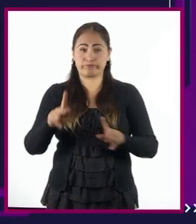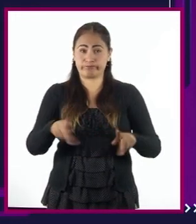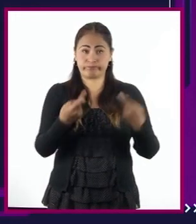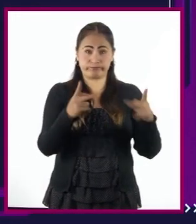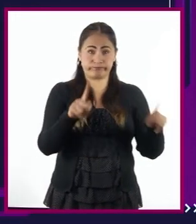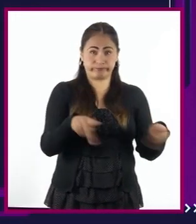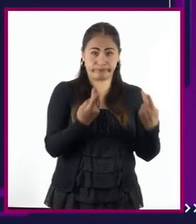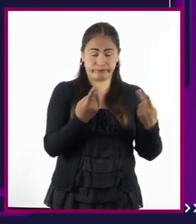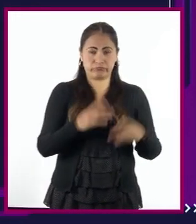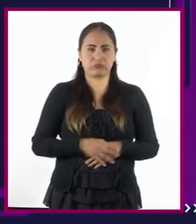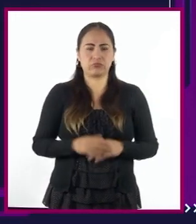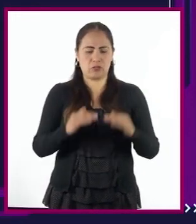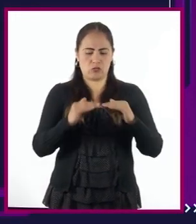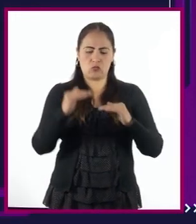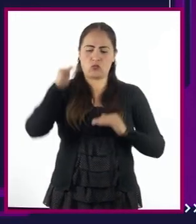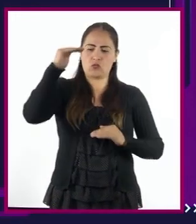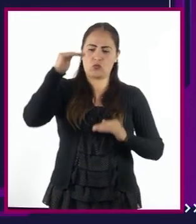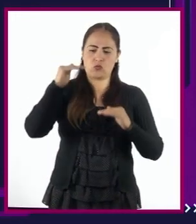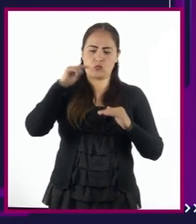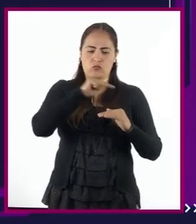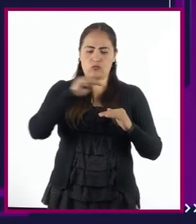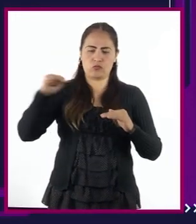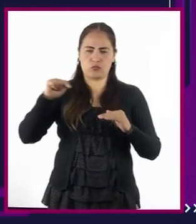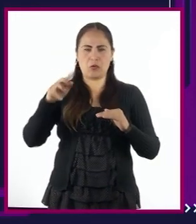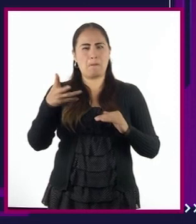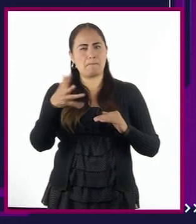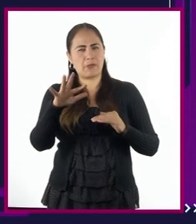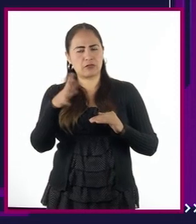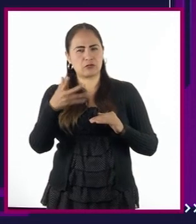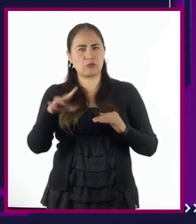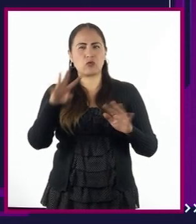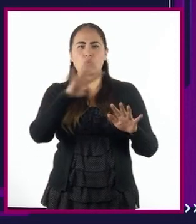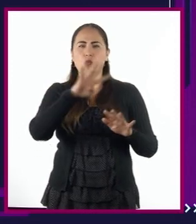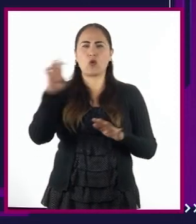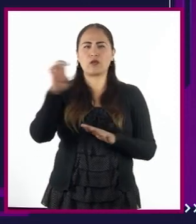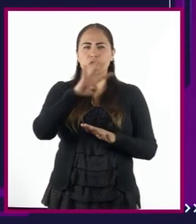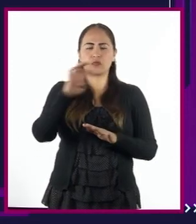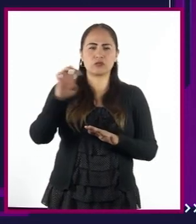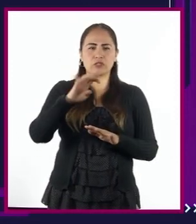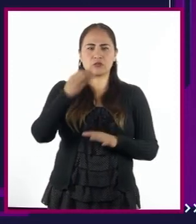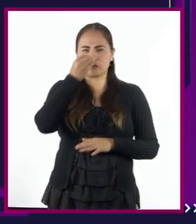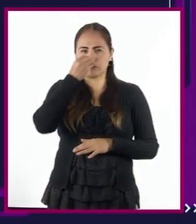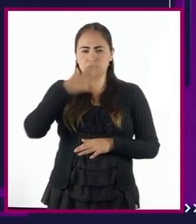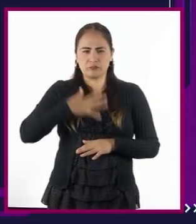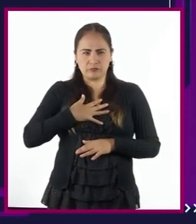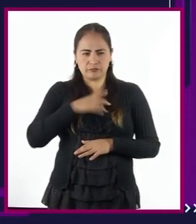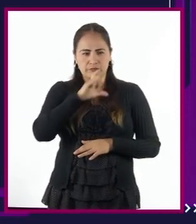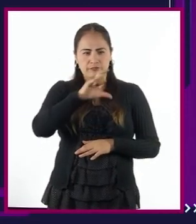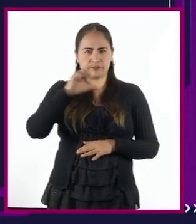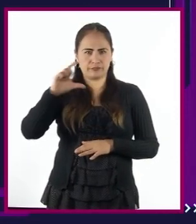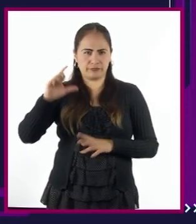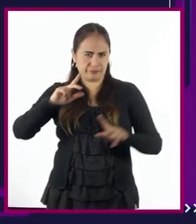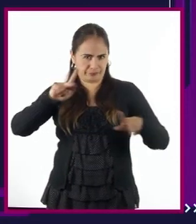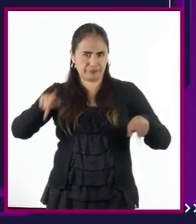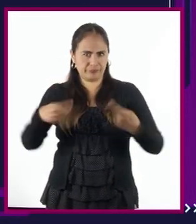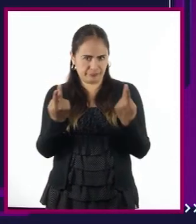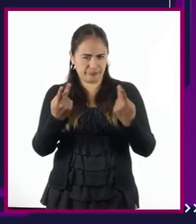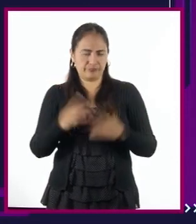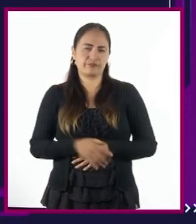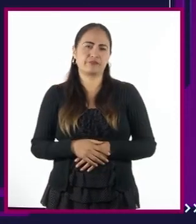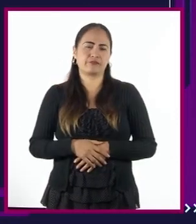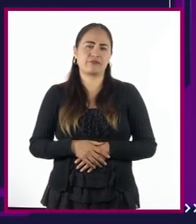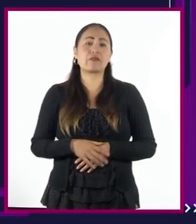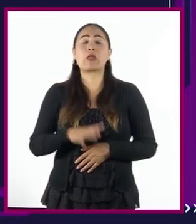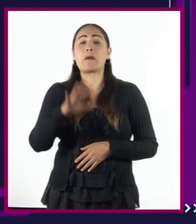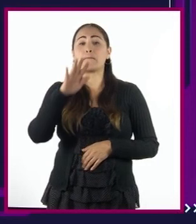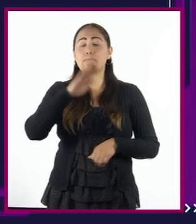diferencia entre ambas cantidades es de un poco más de 400 perfumes, lo que significa que se vendieron